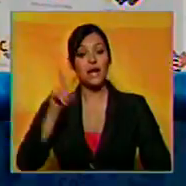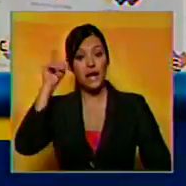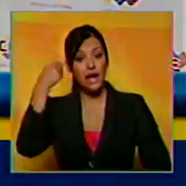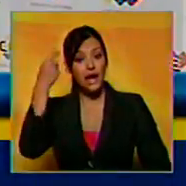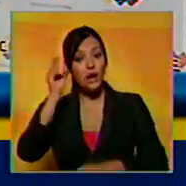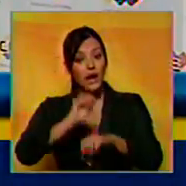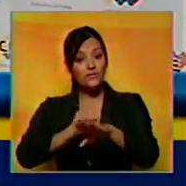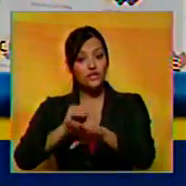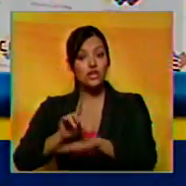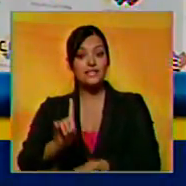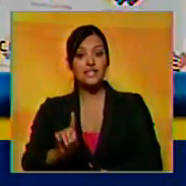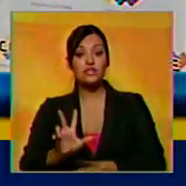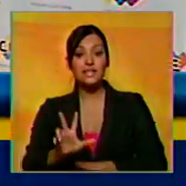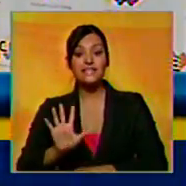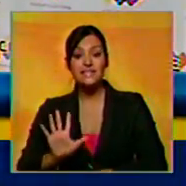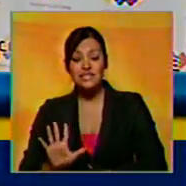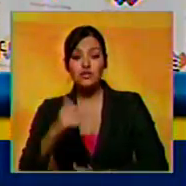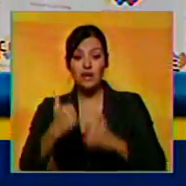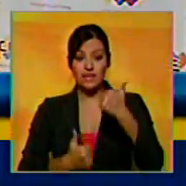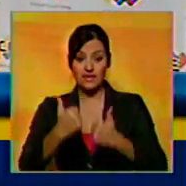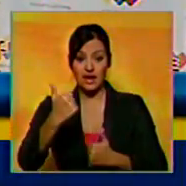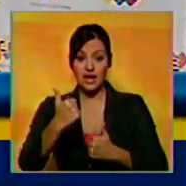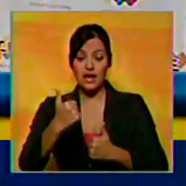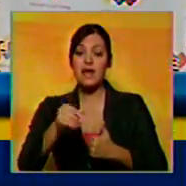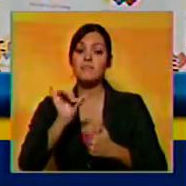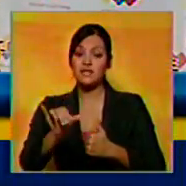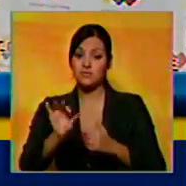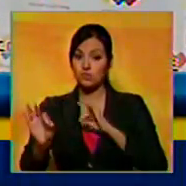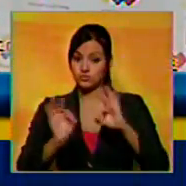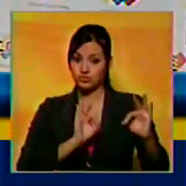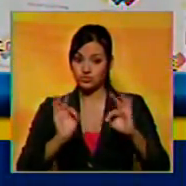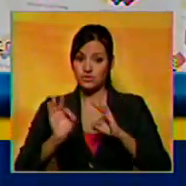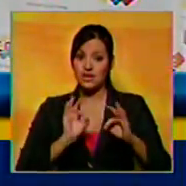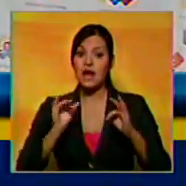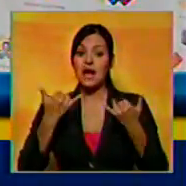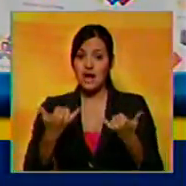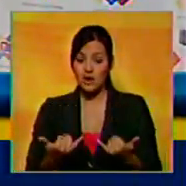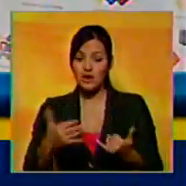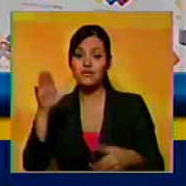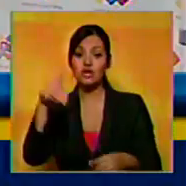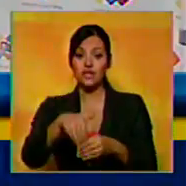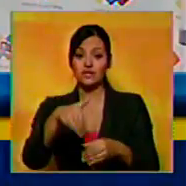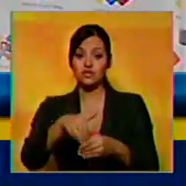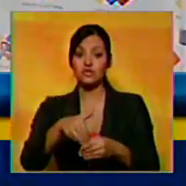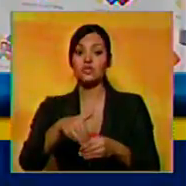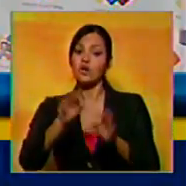que son 135 candidatos los que se miden en esta contienda electoral